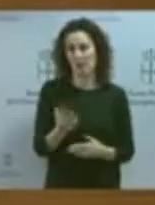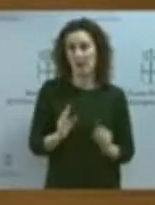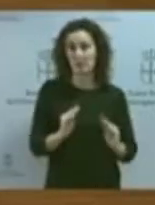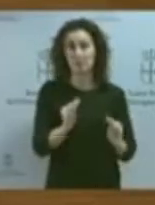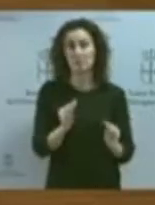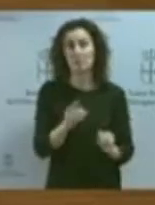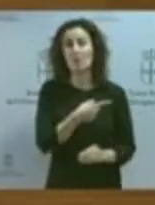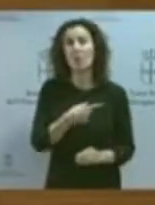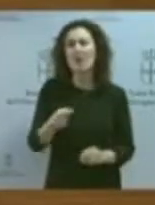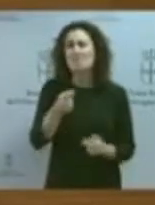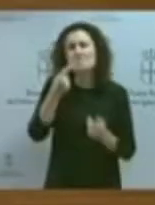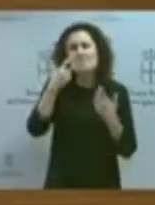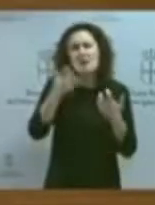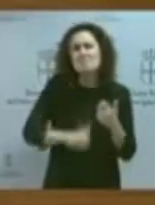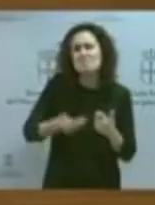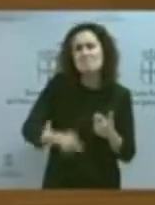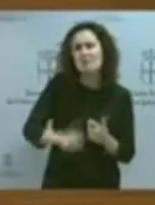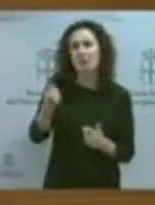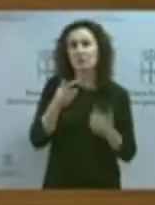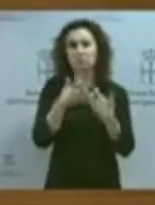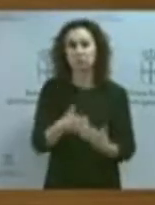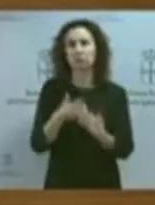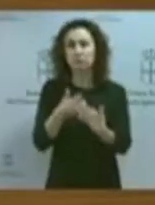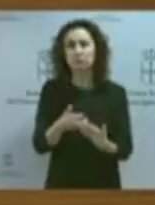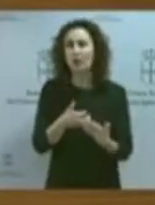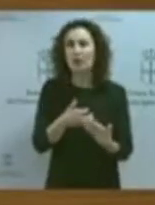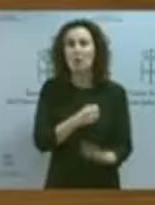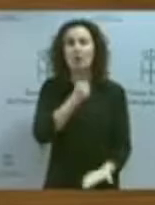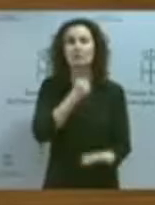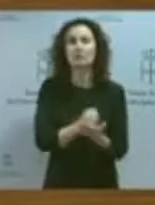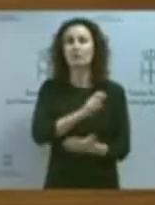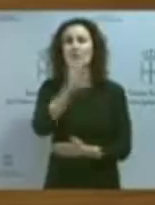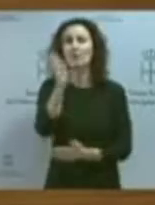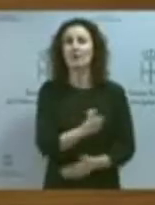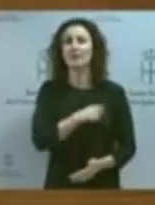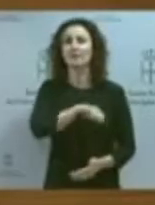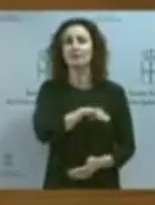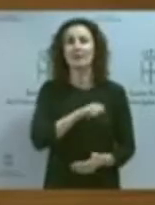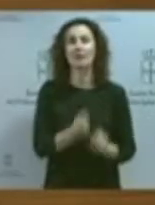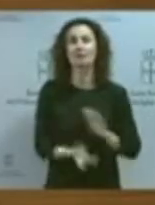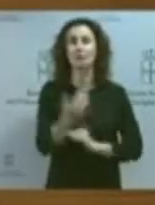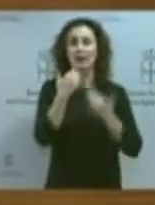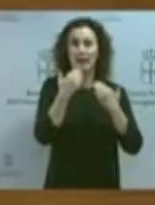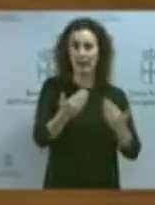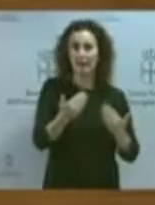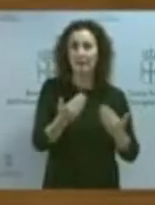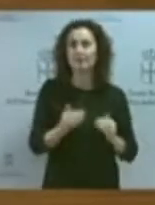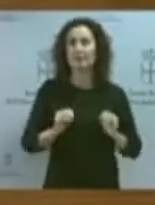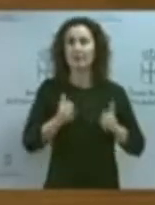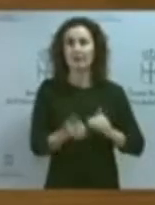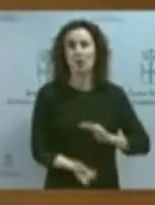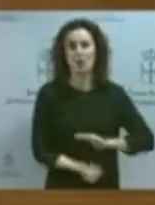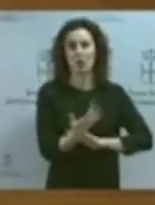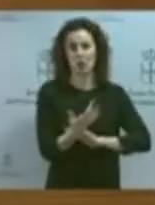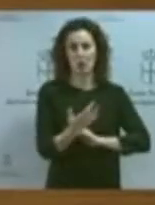que puede erigirse en simbólico origen de la nacionalidad española, el inicio del gran proceso histórico que había dado origen a la nación española.